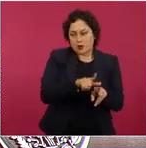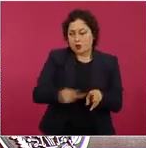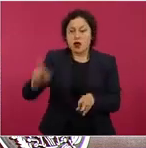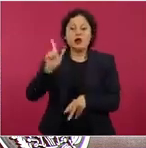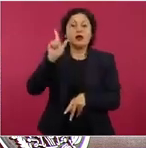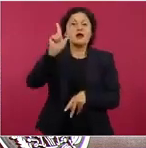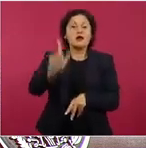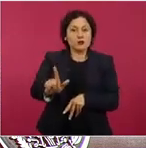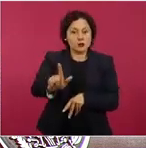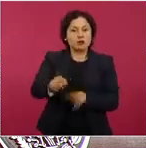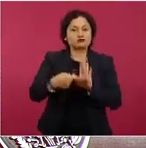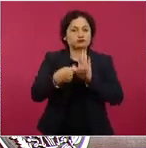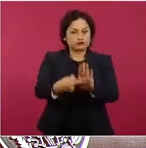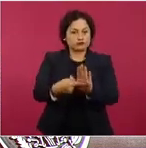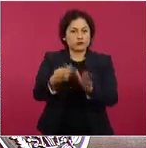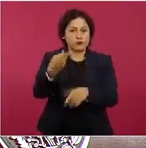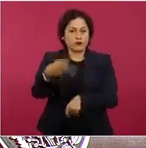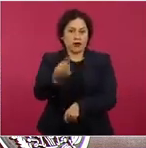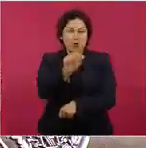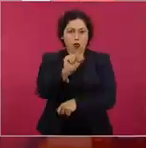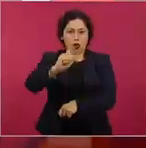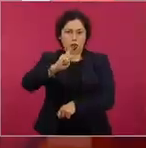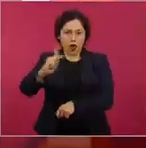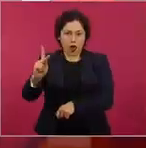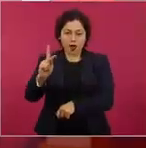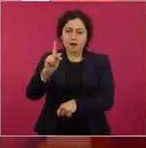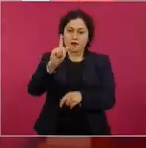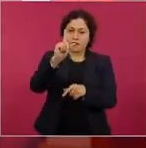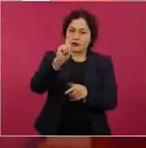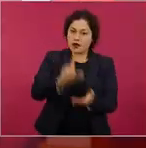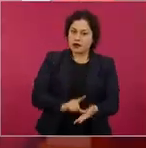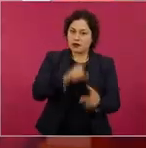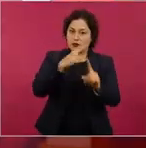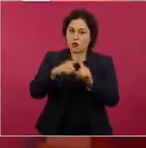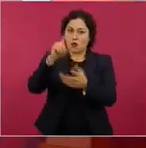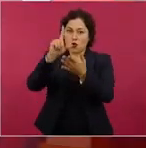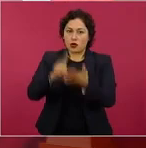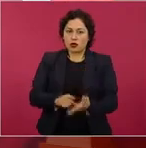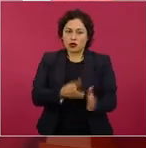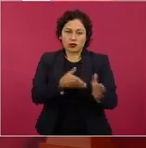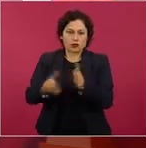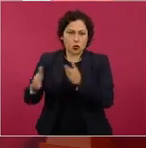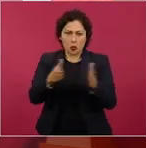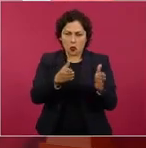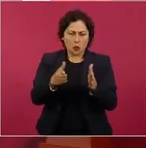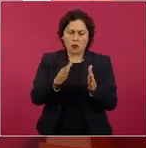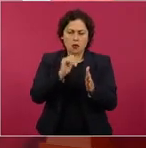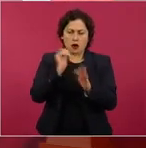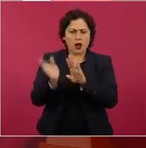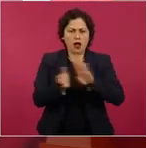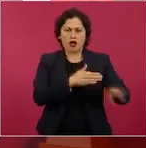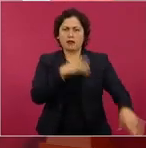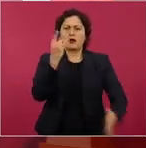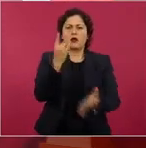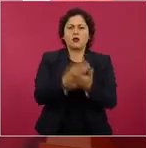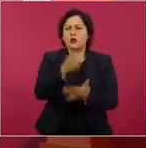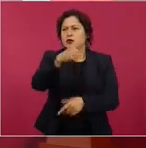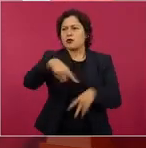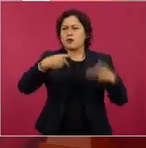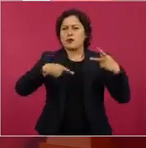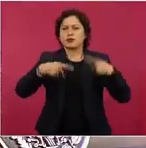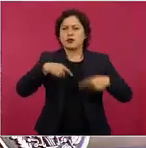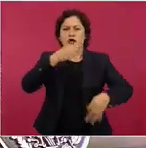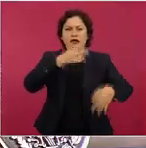dentro de ocho días, pero en la app de litro por litro, que no tome en cuenta el margen, solamente el precio final que paga el